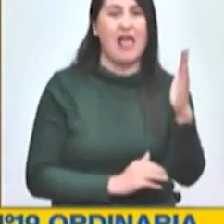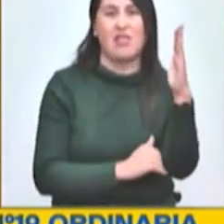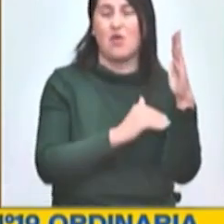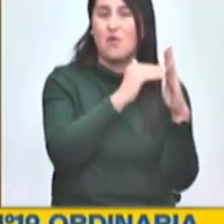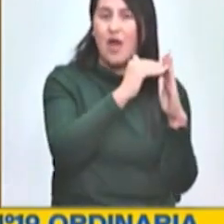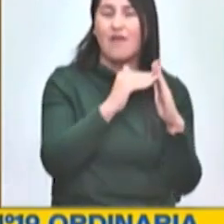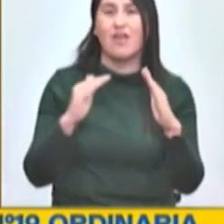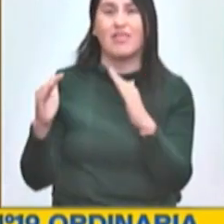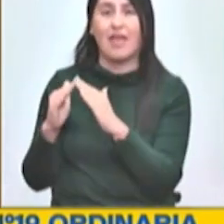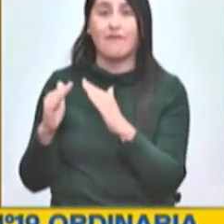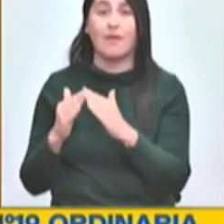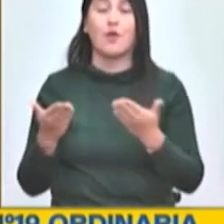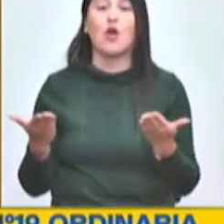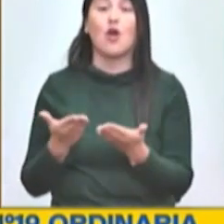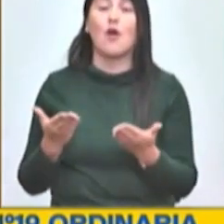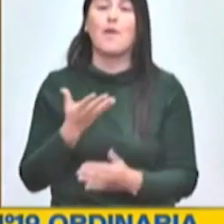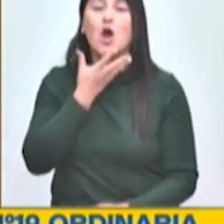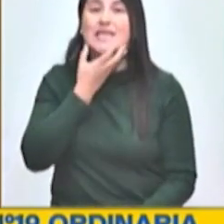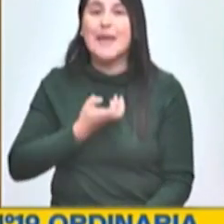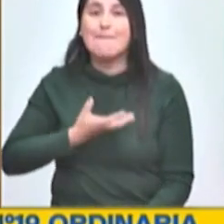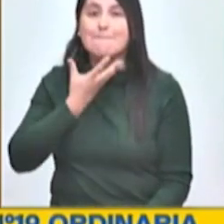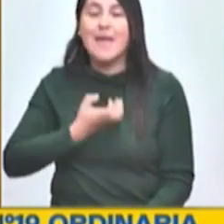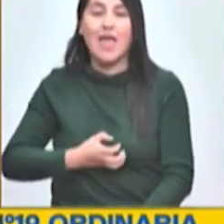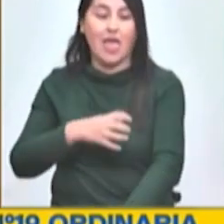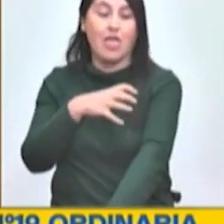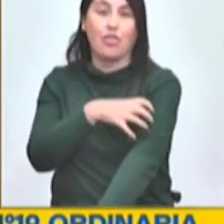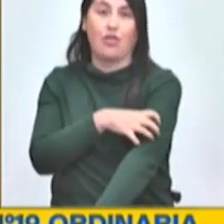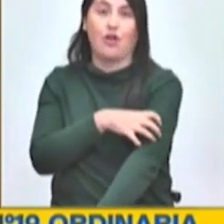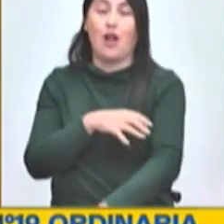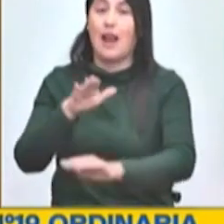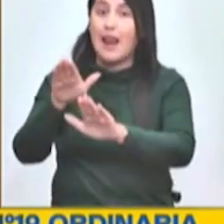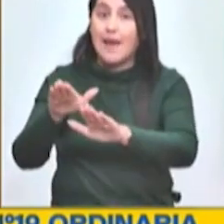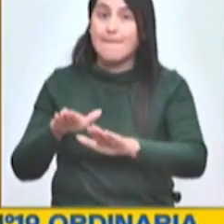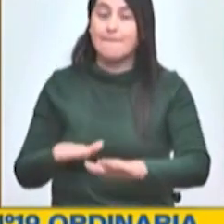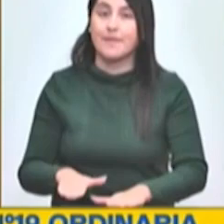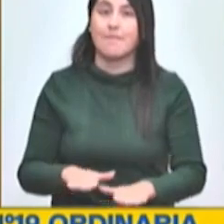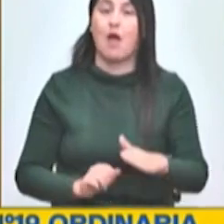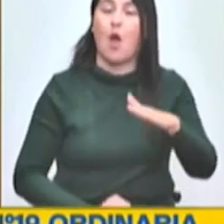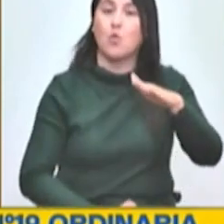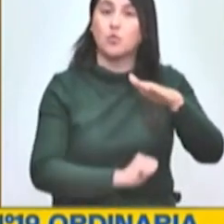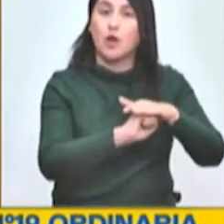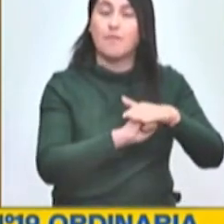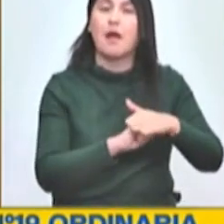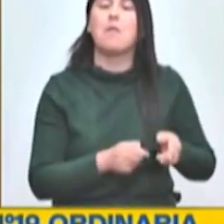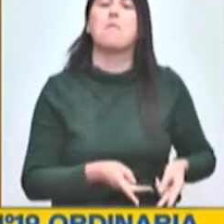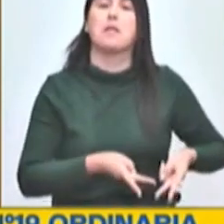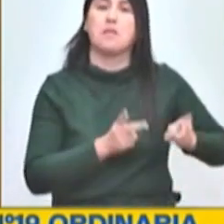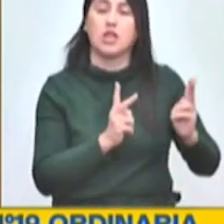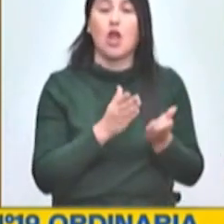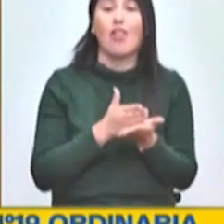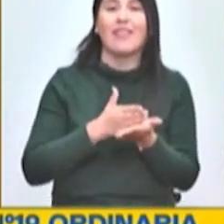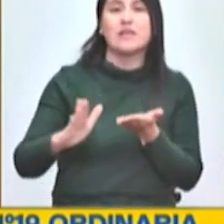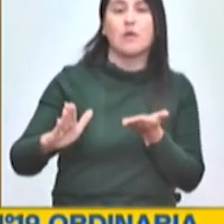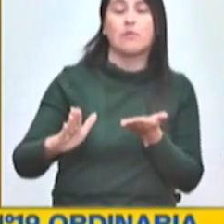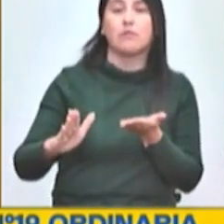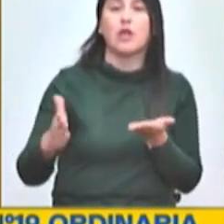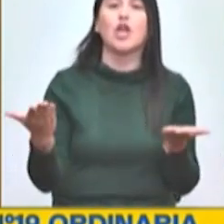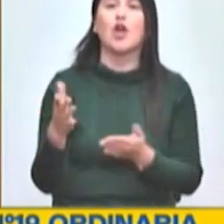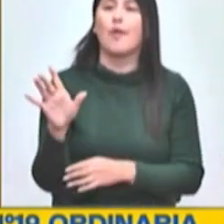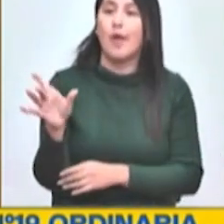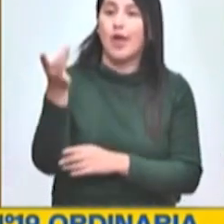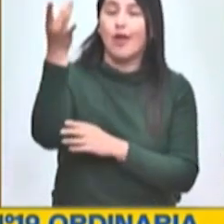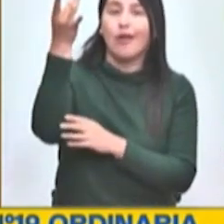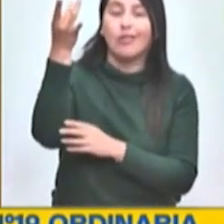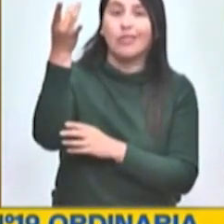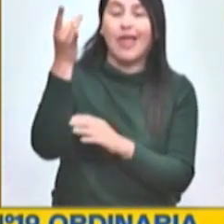casas como el caso de San Pedro que la misma autoridad administrativa dispuso el desalojo verdad Y cómo encontramos esos departamentos